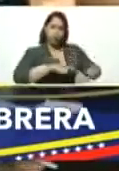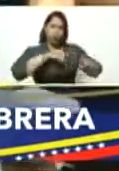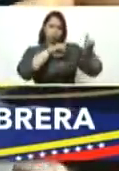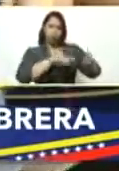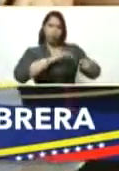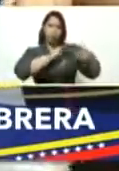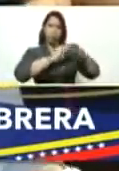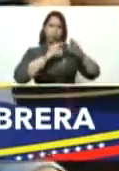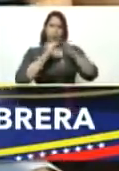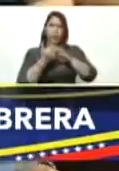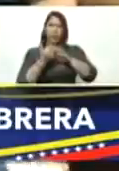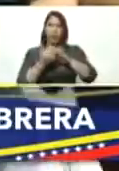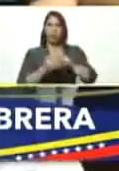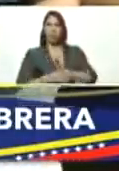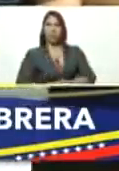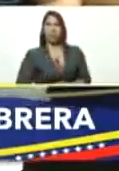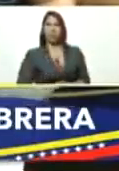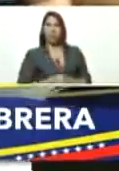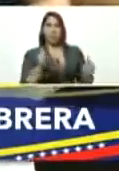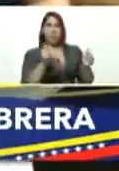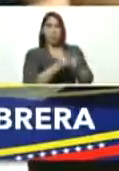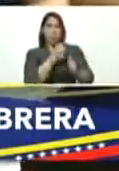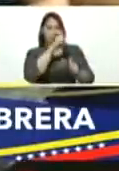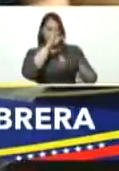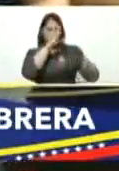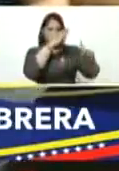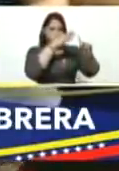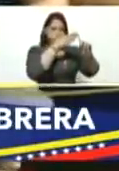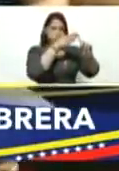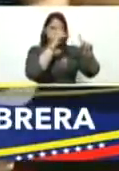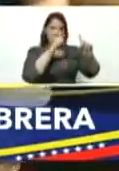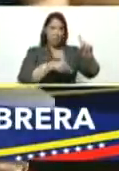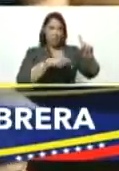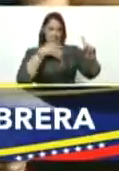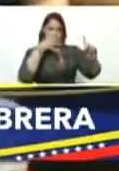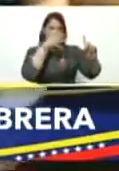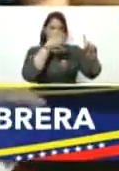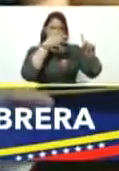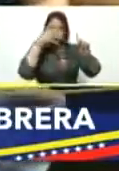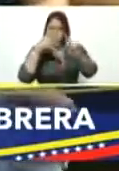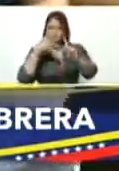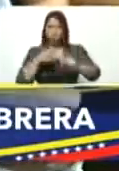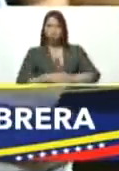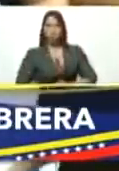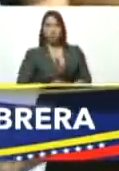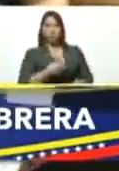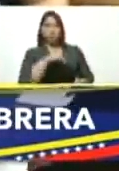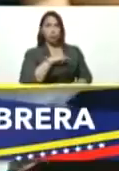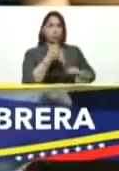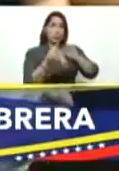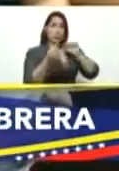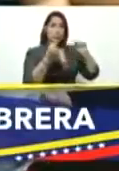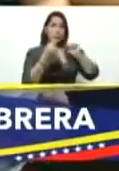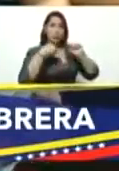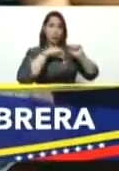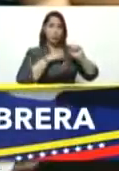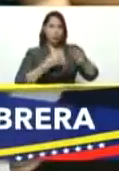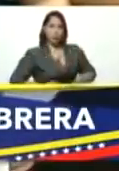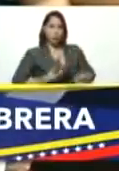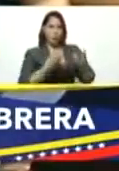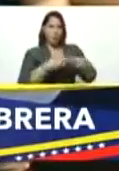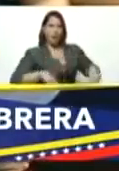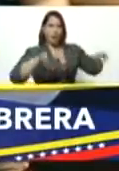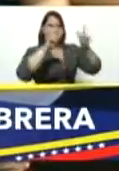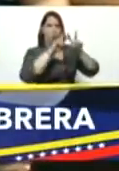popular con ese norte con esa orientación hemos discutido ya evalúa una serie